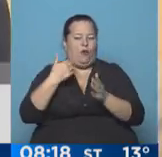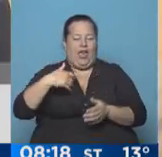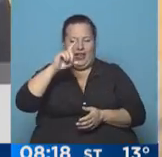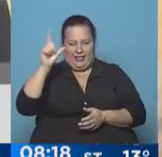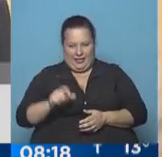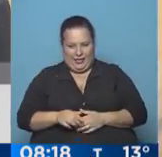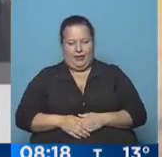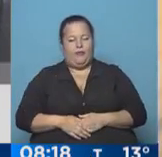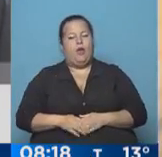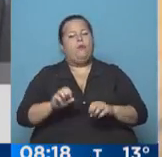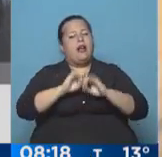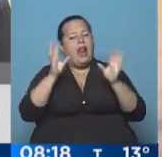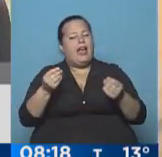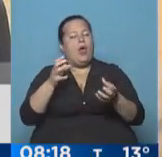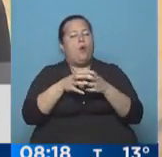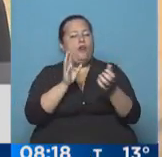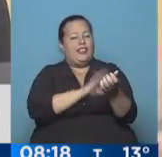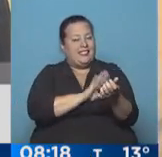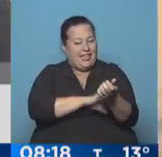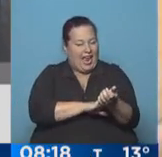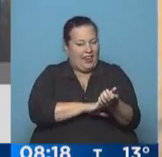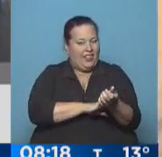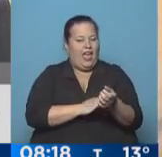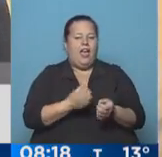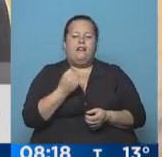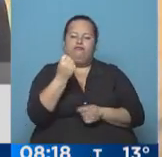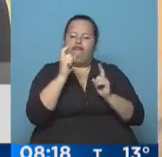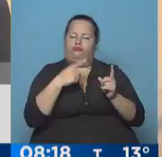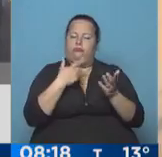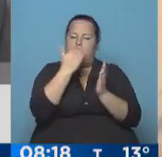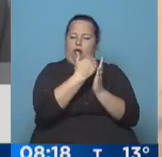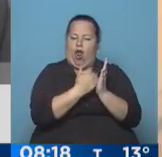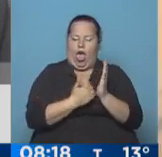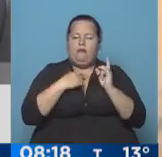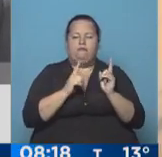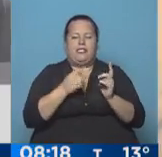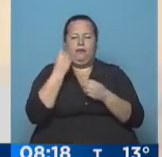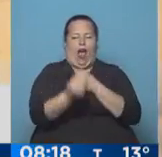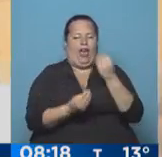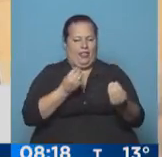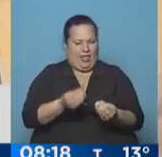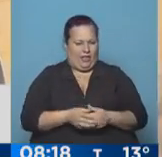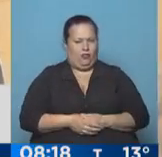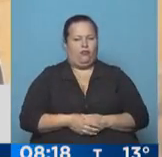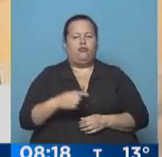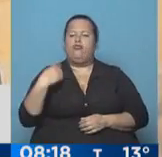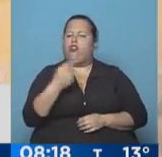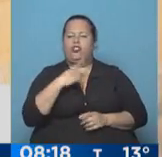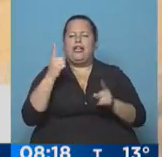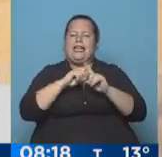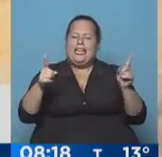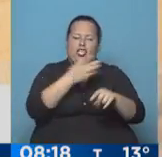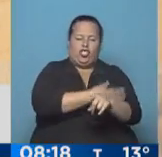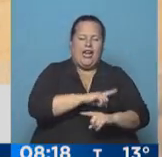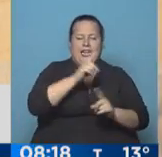lo que es muy claro es que el frente de izquierda sostiene su propio programa y sus propios candidatos nosotros ni con scioli